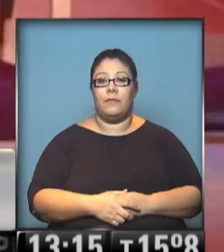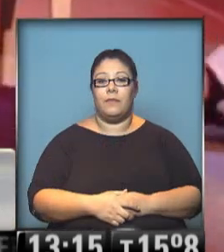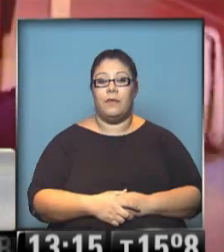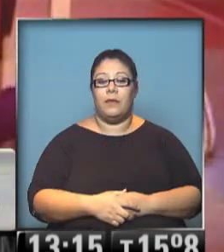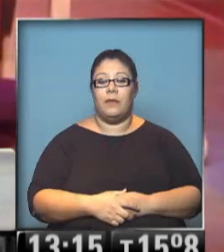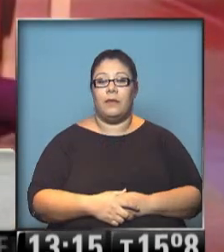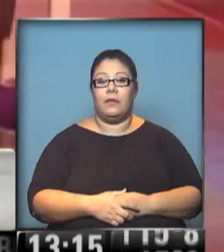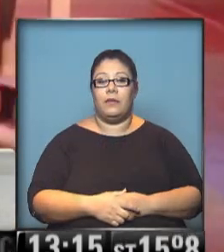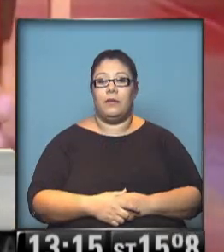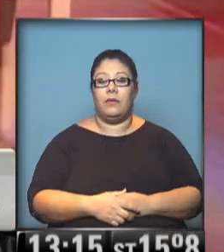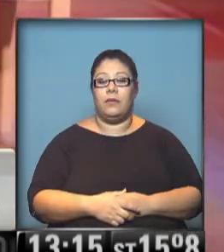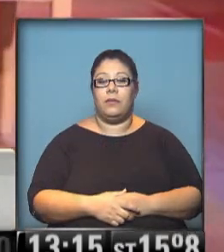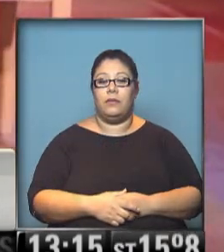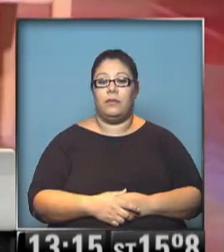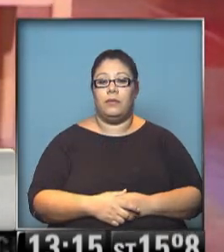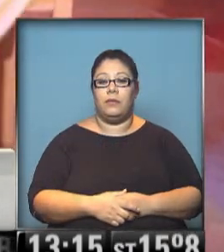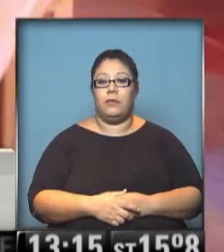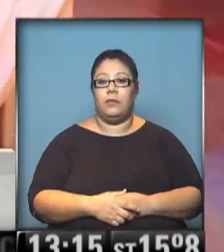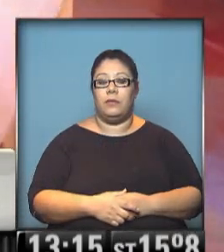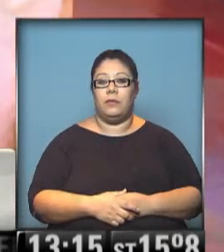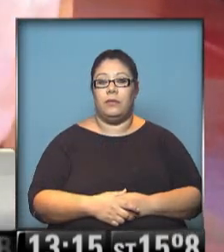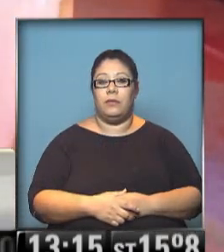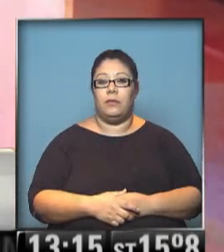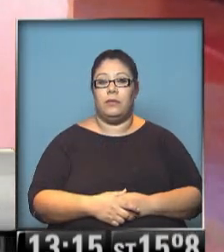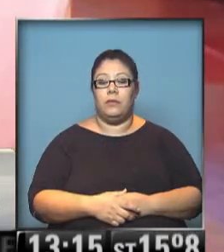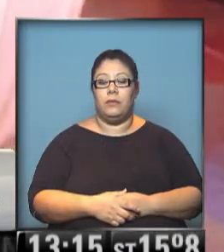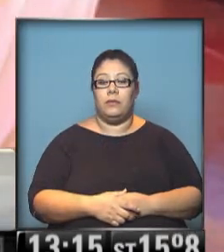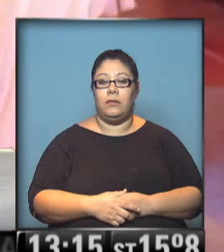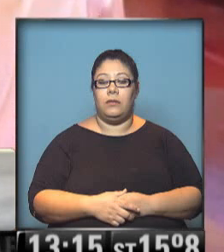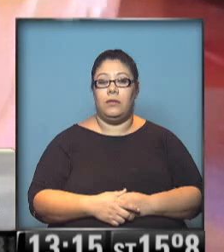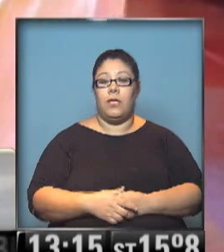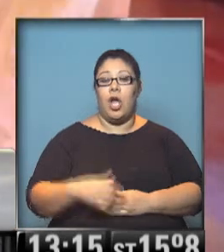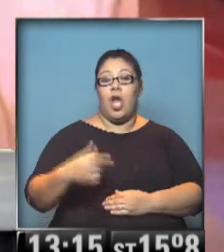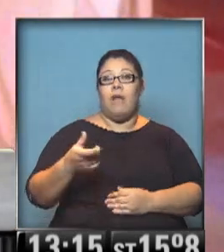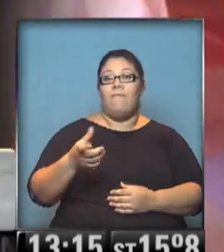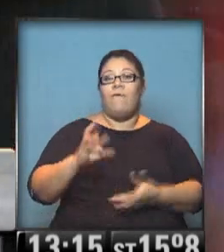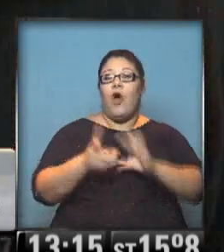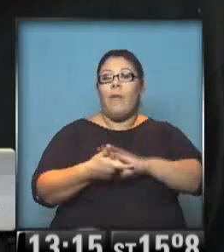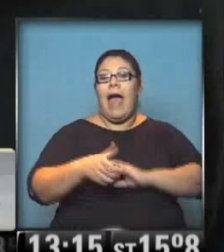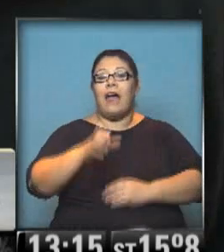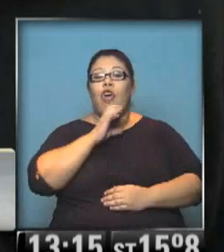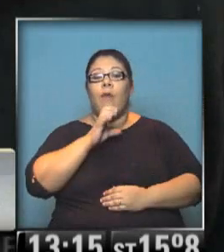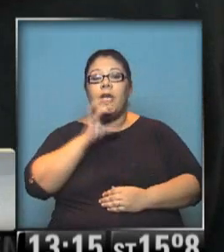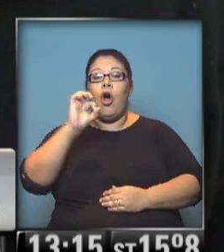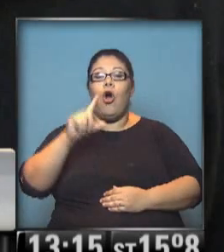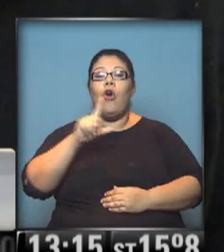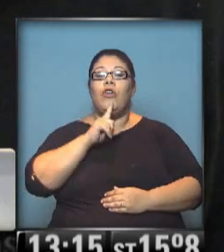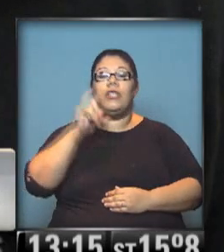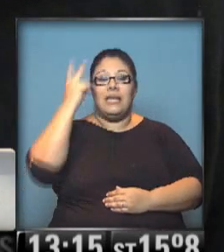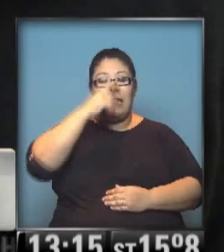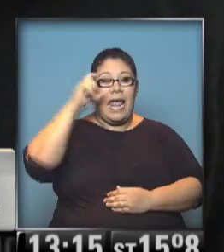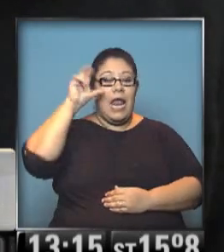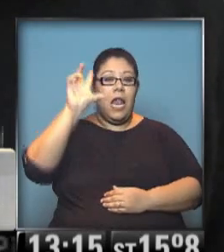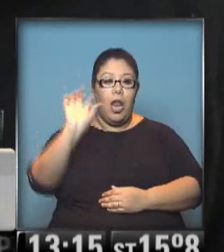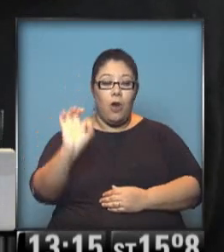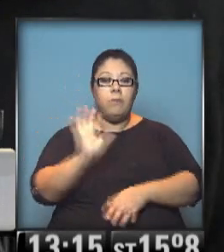¡Ah! ¡Una vela! ¡Despierten a todas mis gentes! Es un Otelo cómico, es un Otelo que tiene mucho humor, lo que no quiere decir